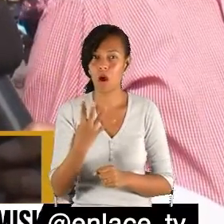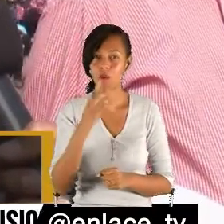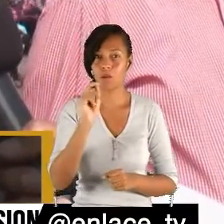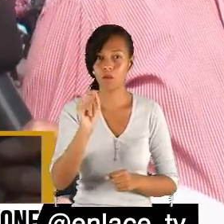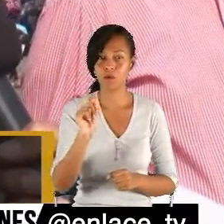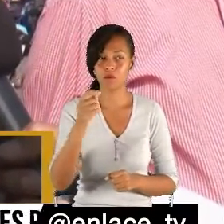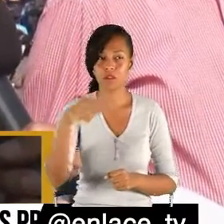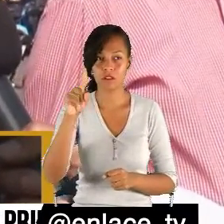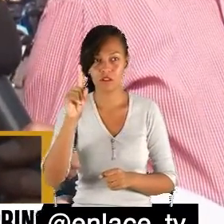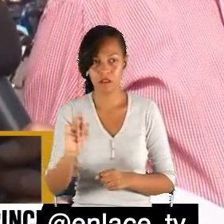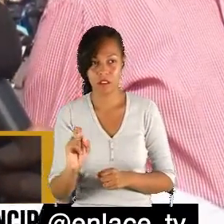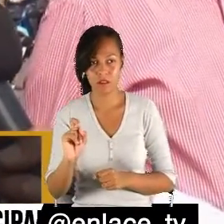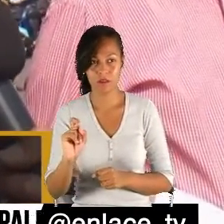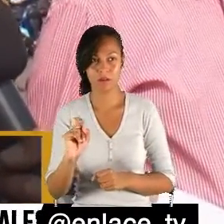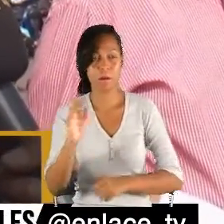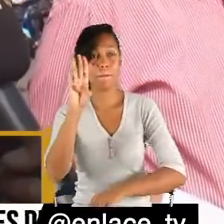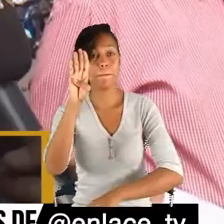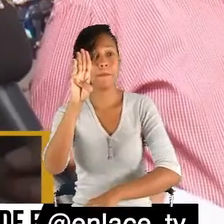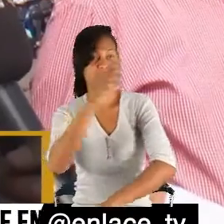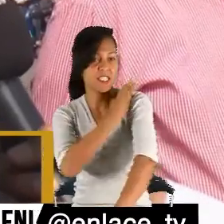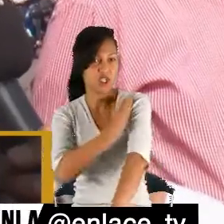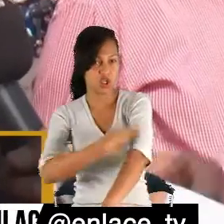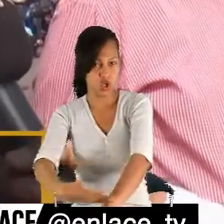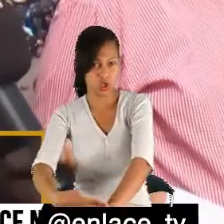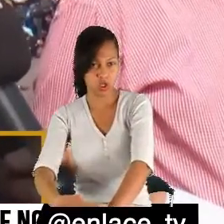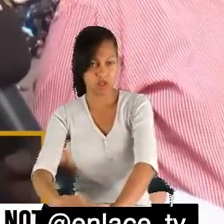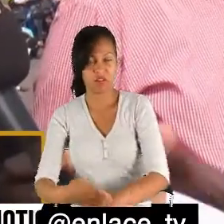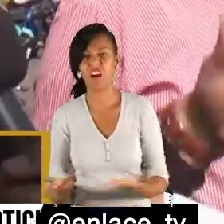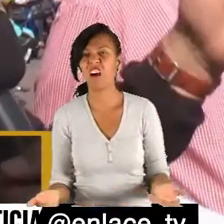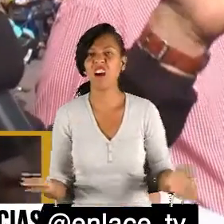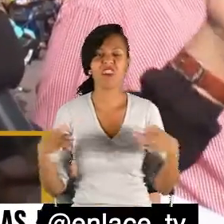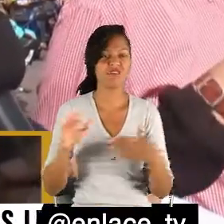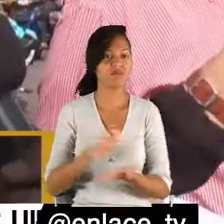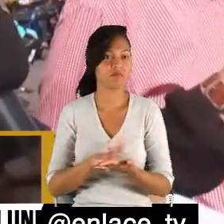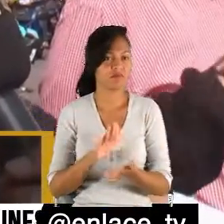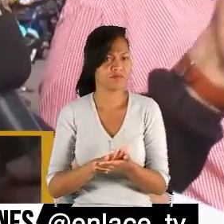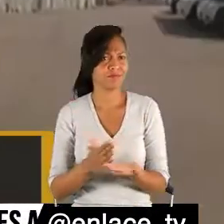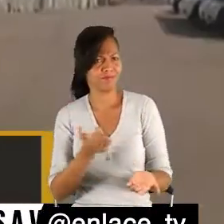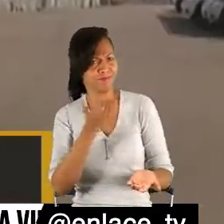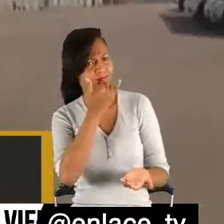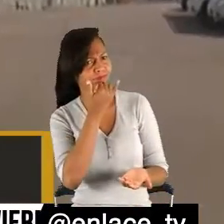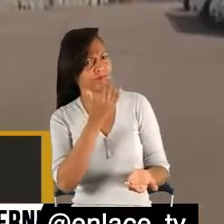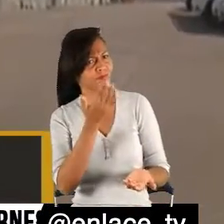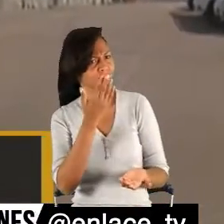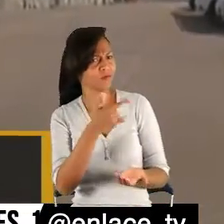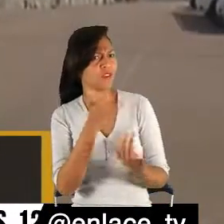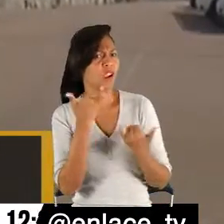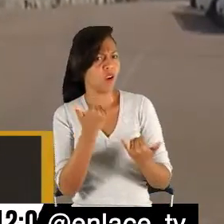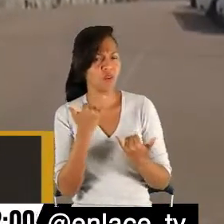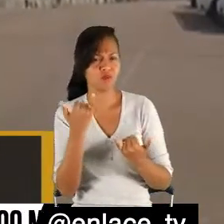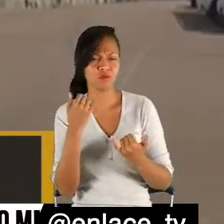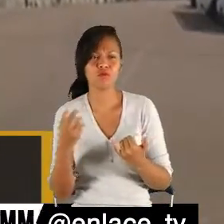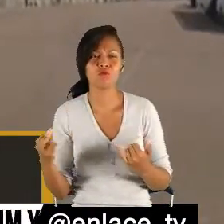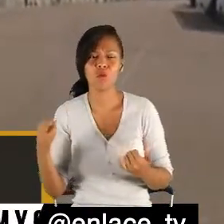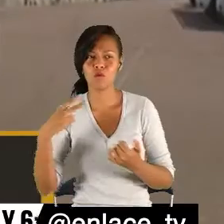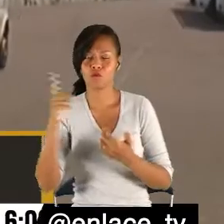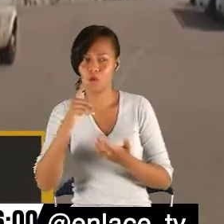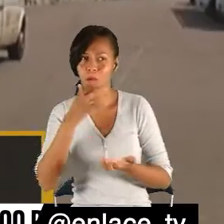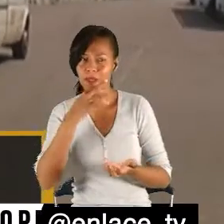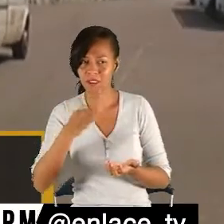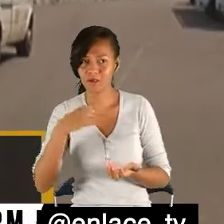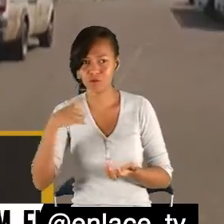de pesos 4.16 billones lo que nos vale el doble lo que cuesta la nómina directa de